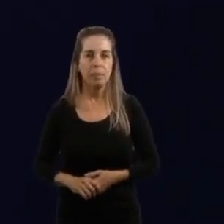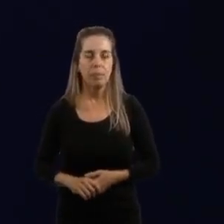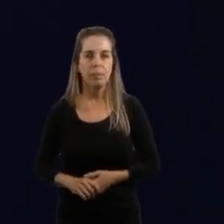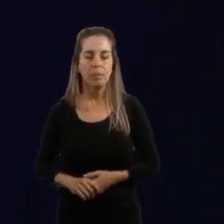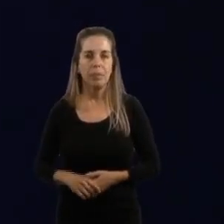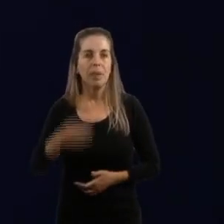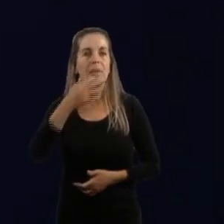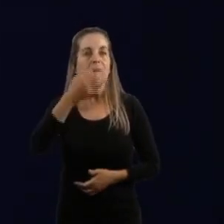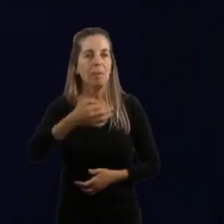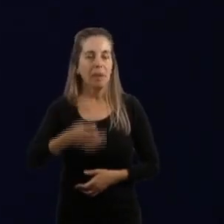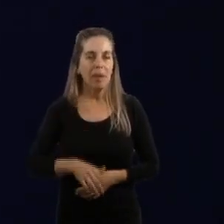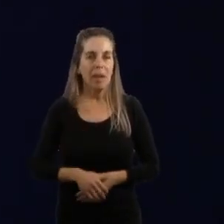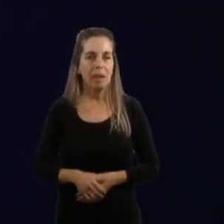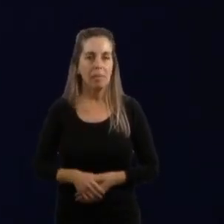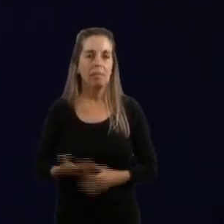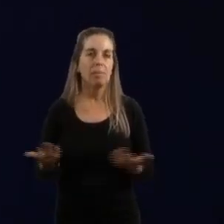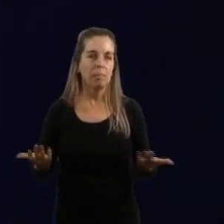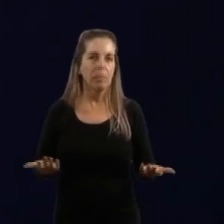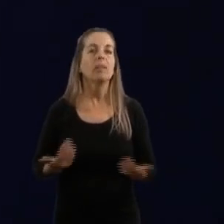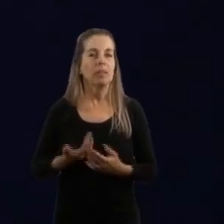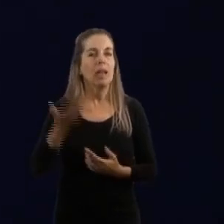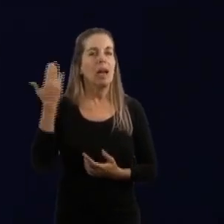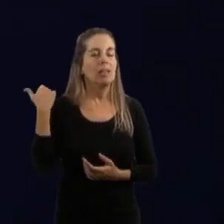Y la verdad es que, bueno, ayer veía